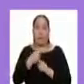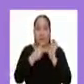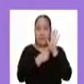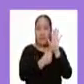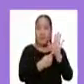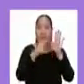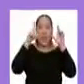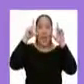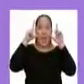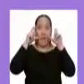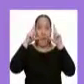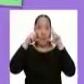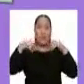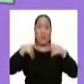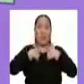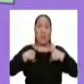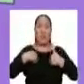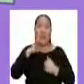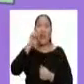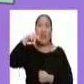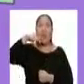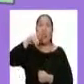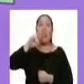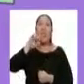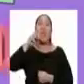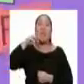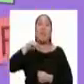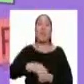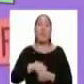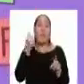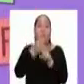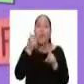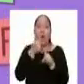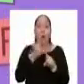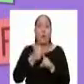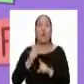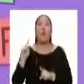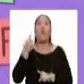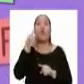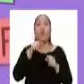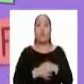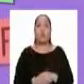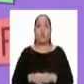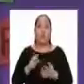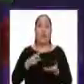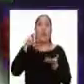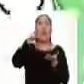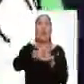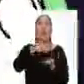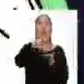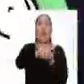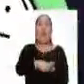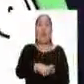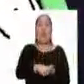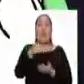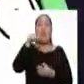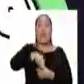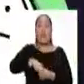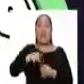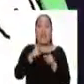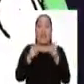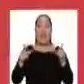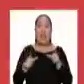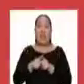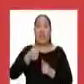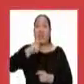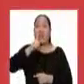animales endémicos del Perú. La rana del Titicaca, que no es una anfibia, sino acuática y casi nunca sale